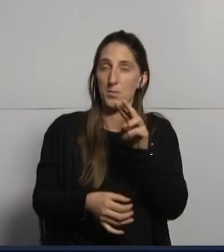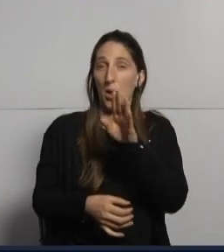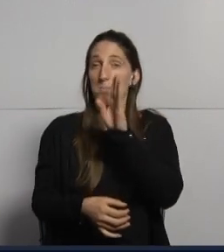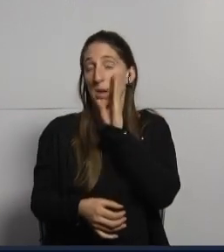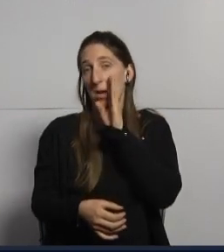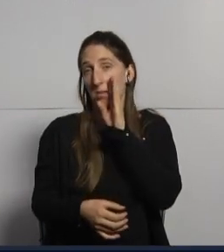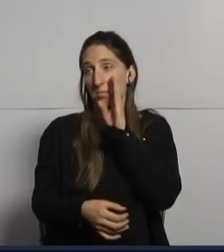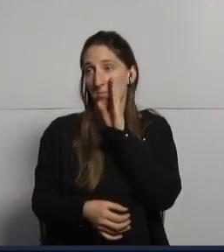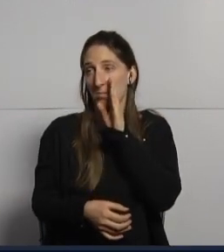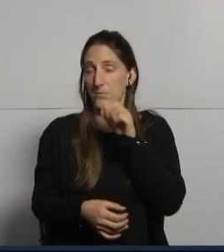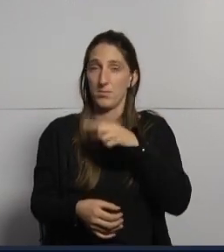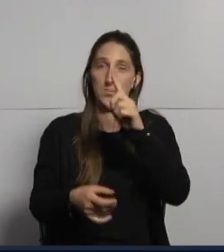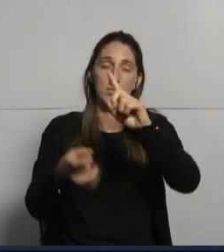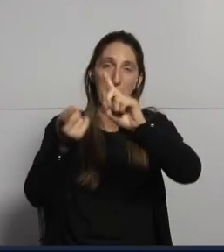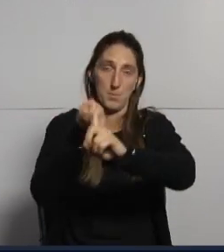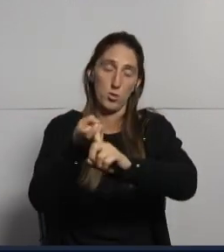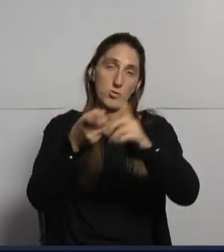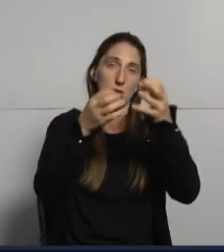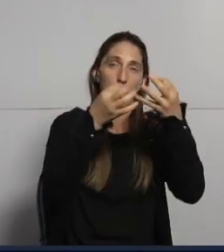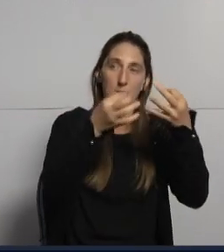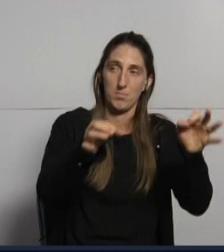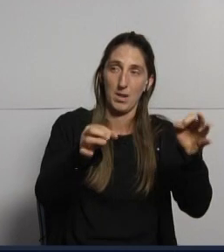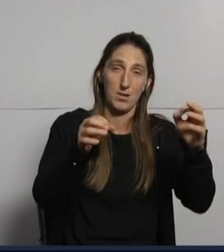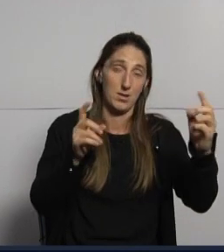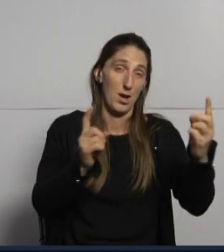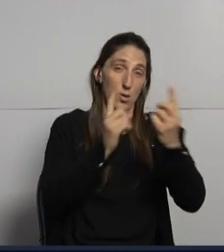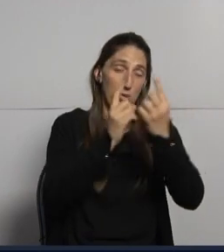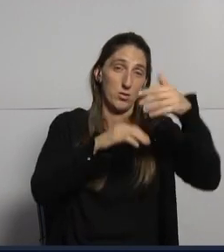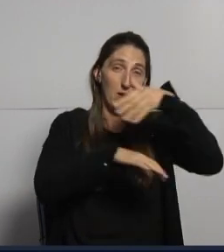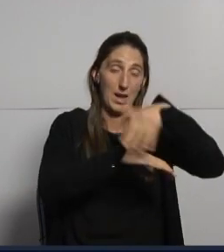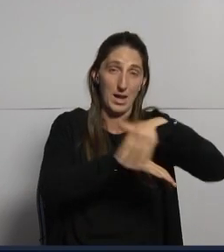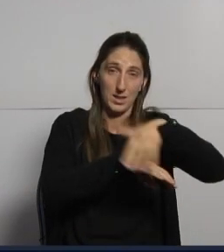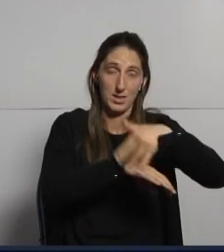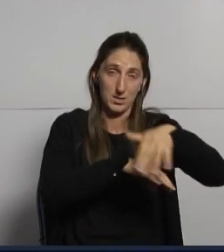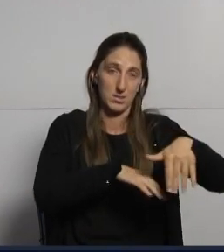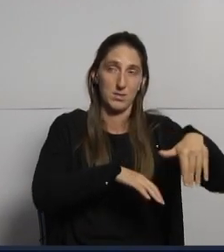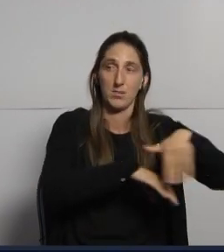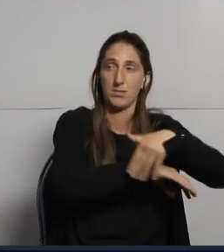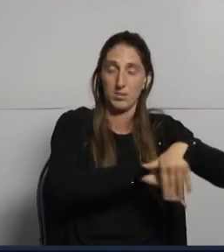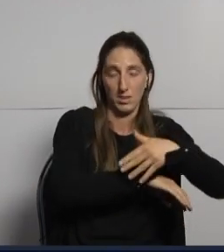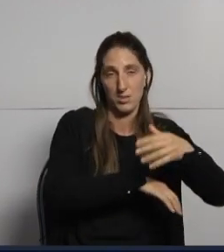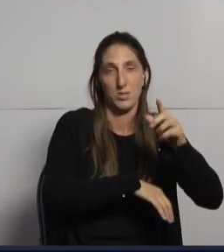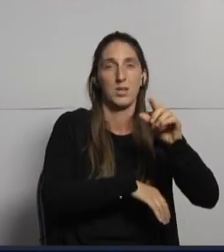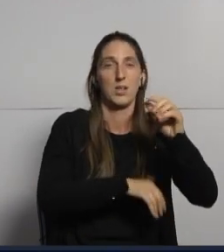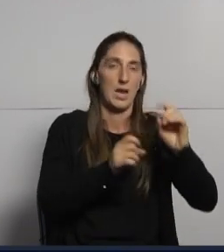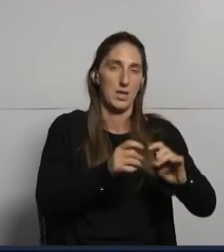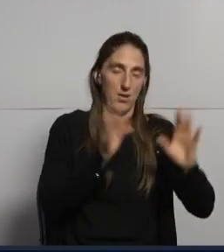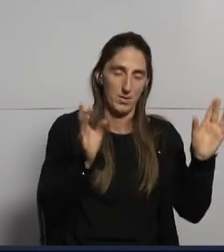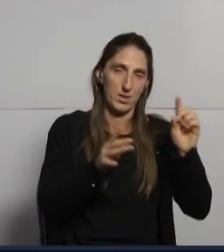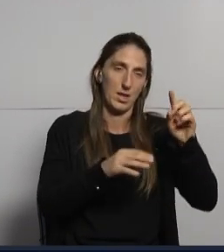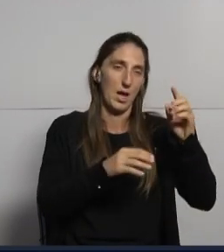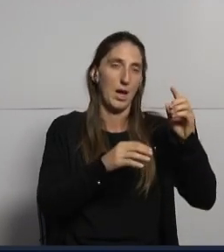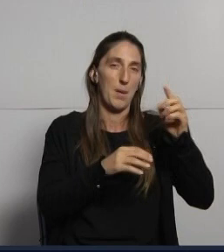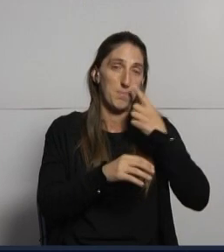que estoy casado con mi esposa, mi hermano, que tuve un encuentro en la calle, que vivo en la calle Libertad, mi padre, que trabajo